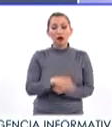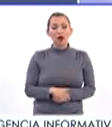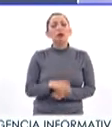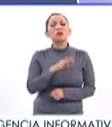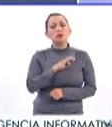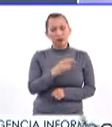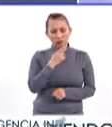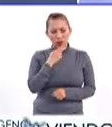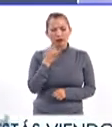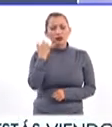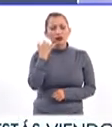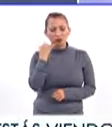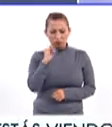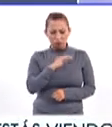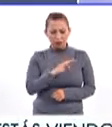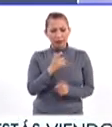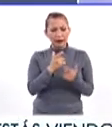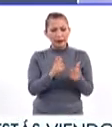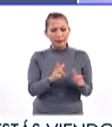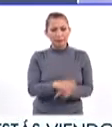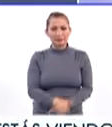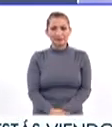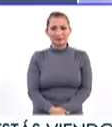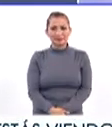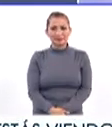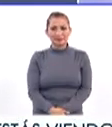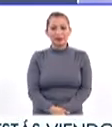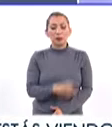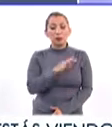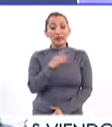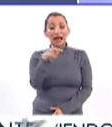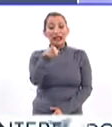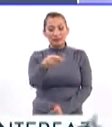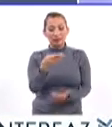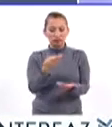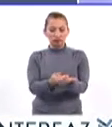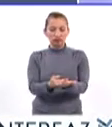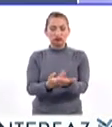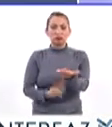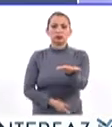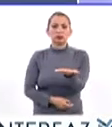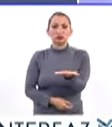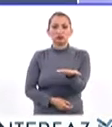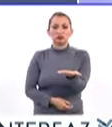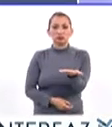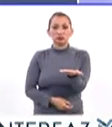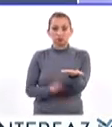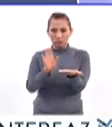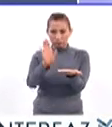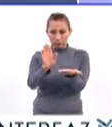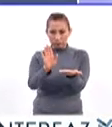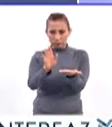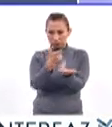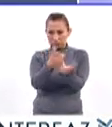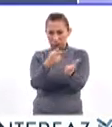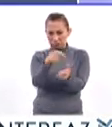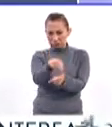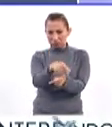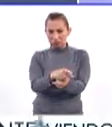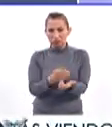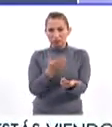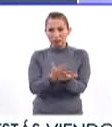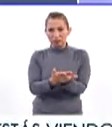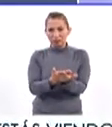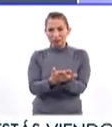que pueden utilizar el celular. ¿Para qué? Pueden tenerlo ahí. ¿Para lo que sea? Para lo que sea. Eres